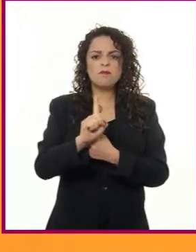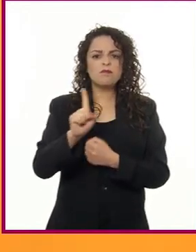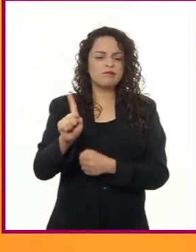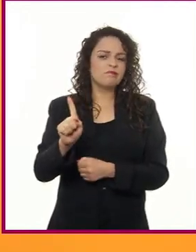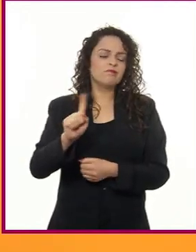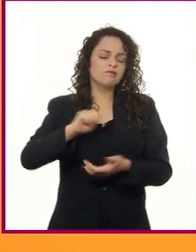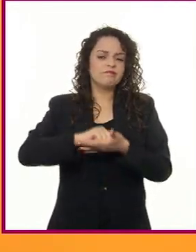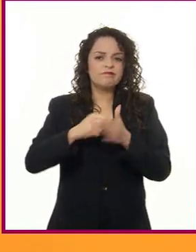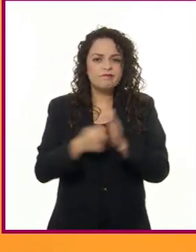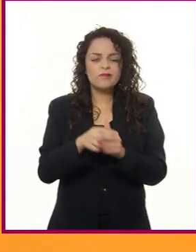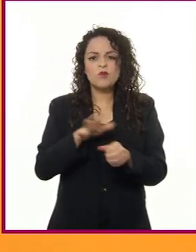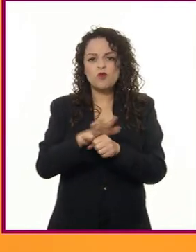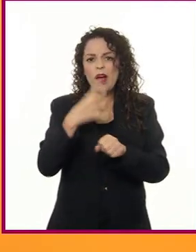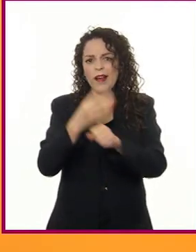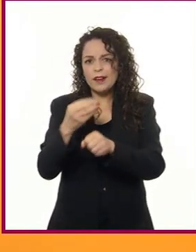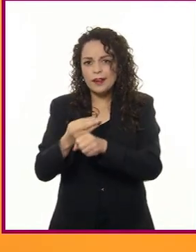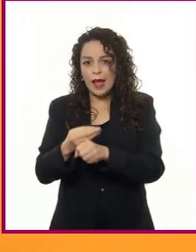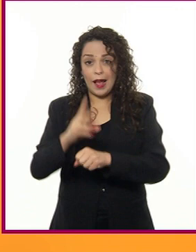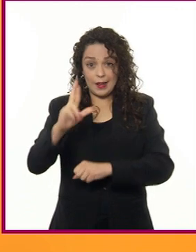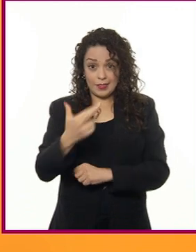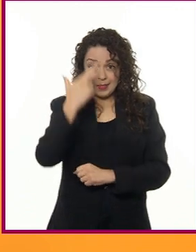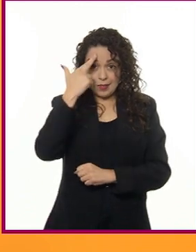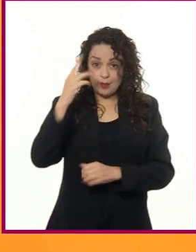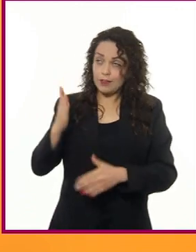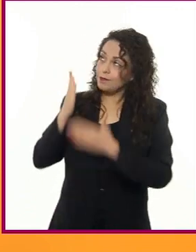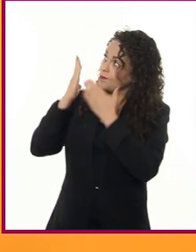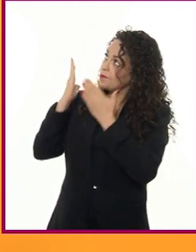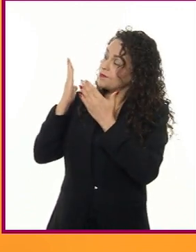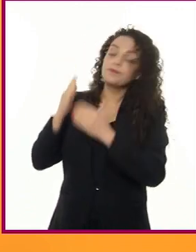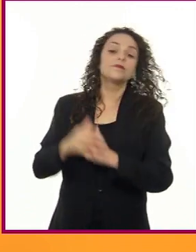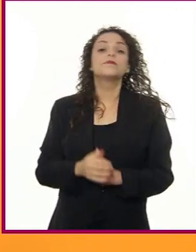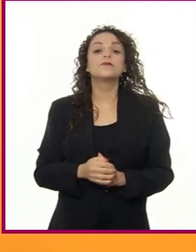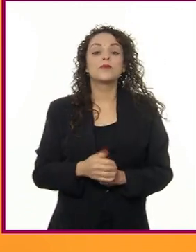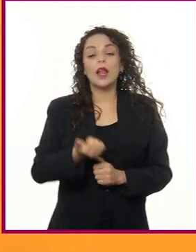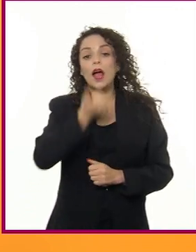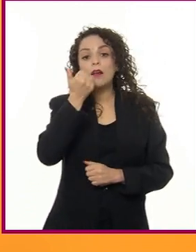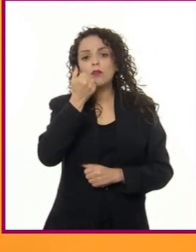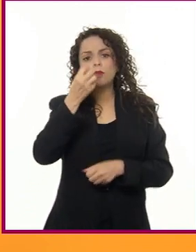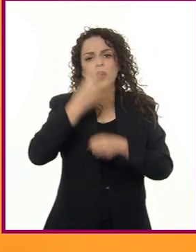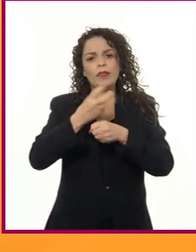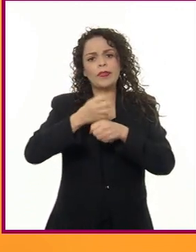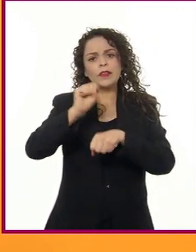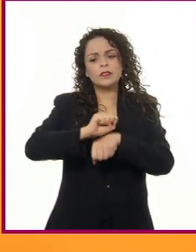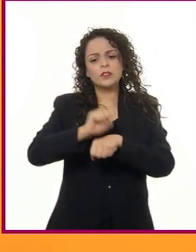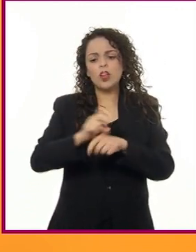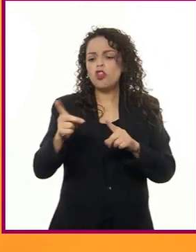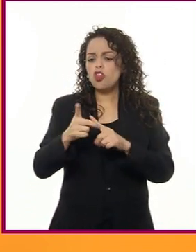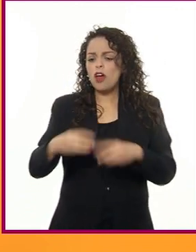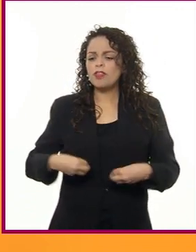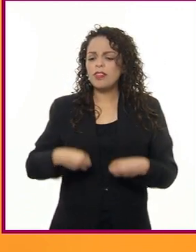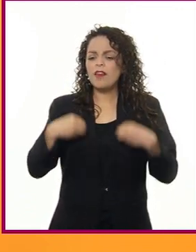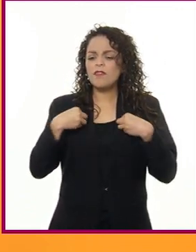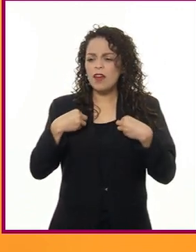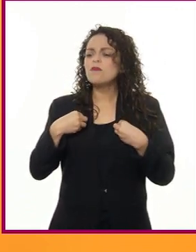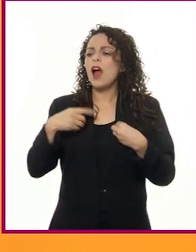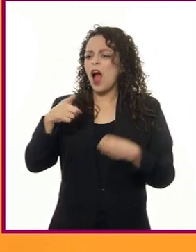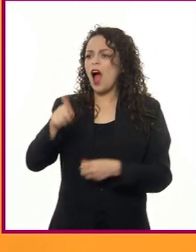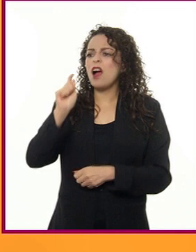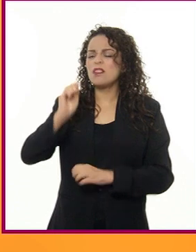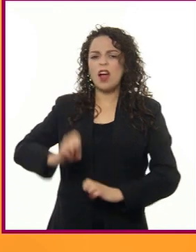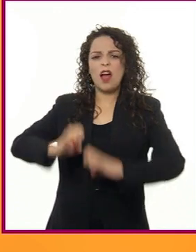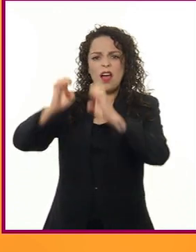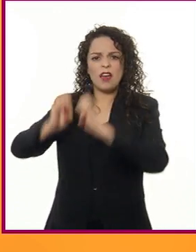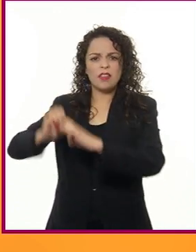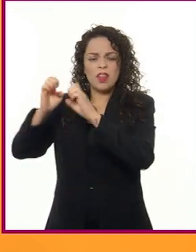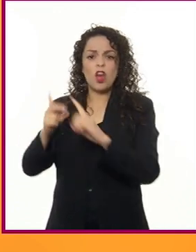resolviendo. Una estudiante de tercer grado de secundaria vive en una unidad habitacional ubicada en el Estado